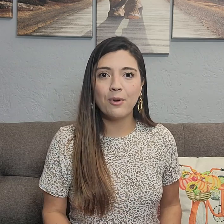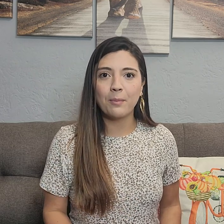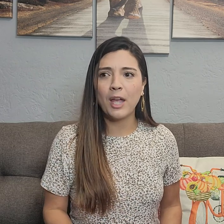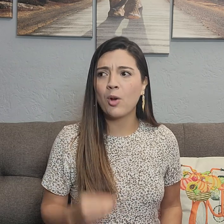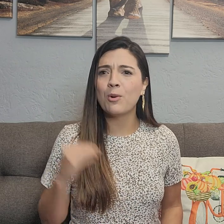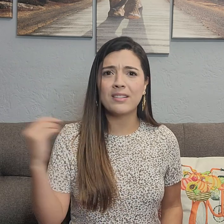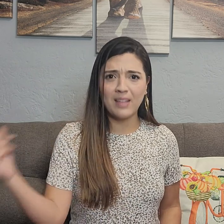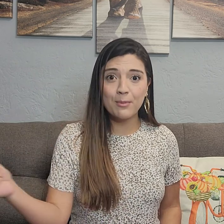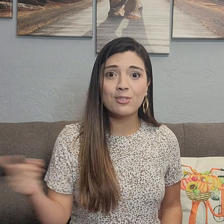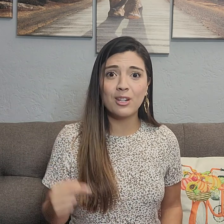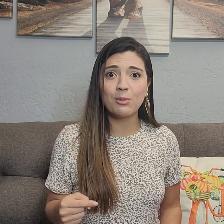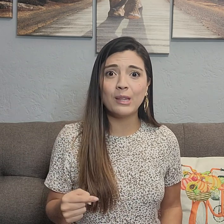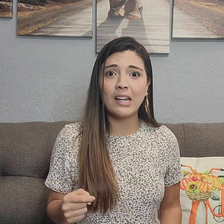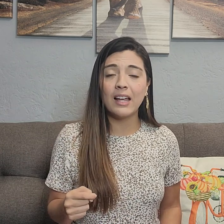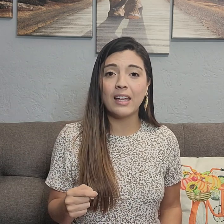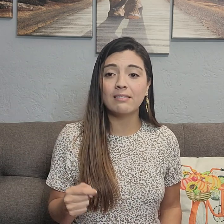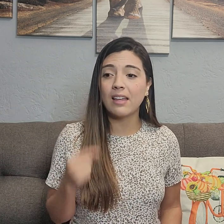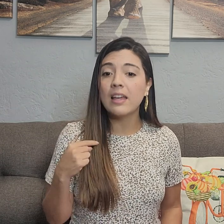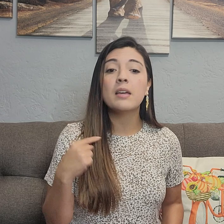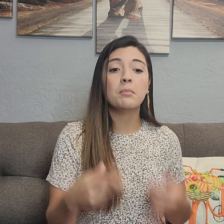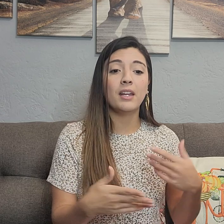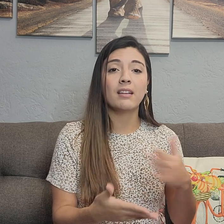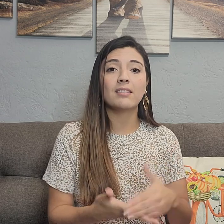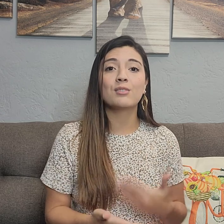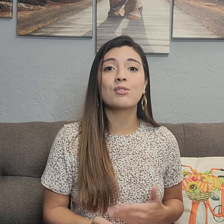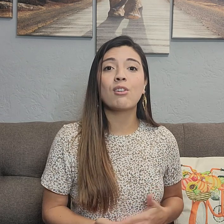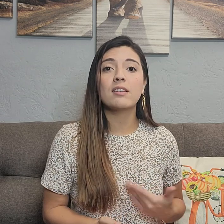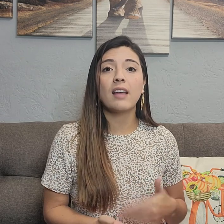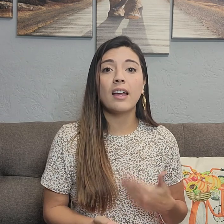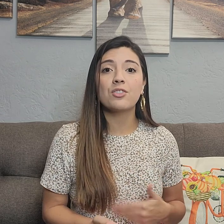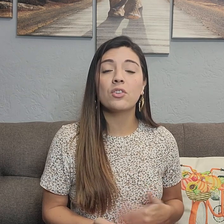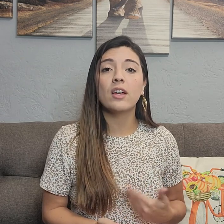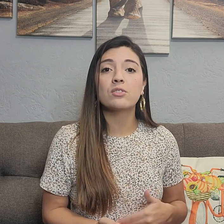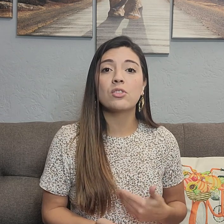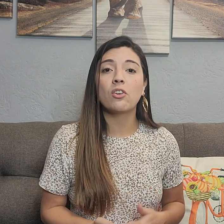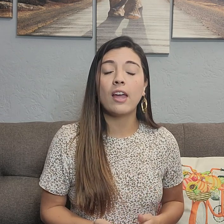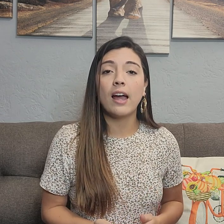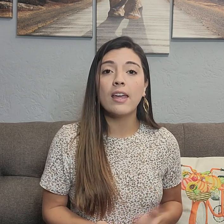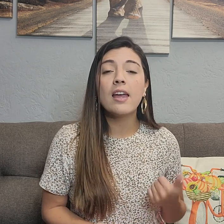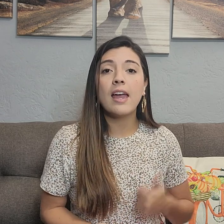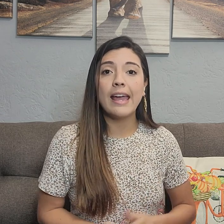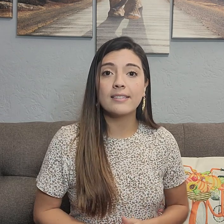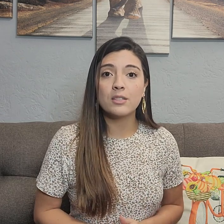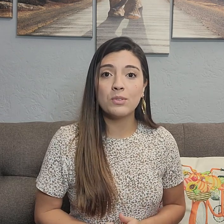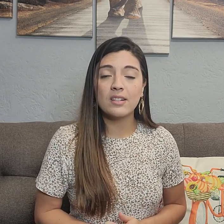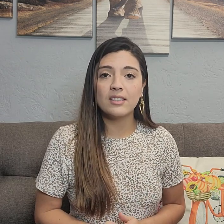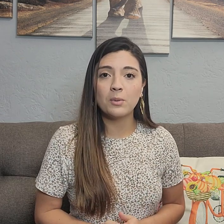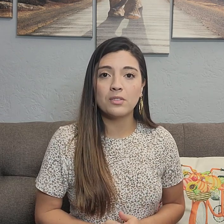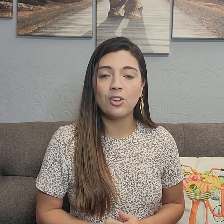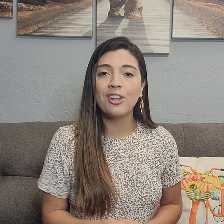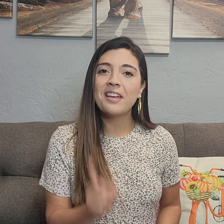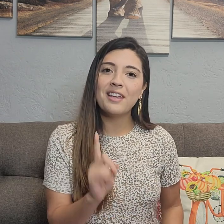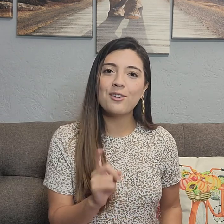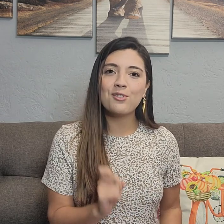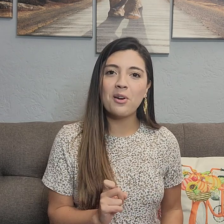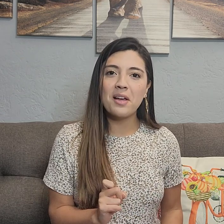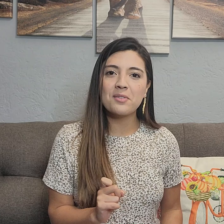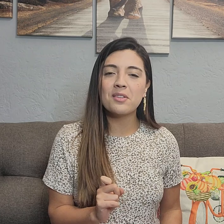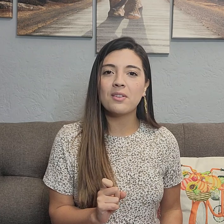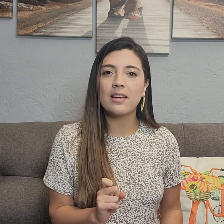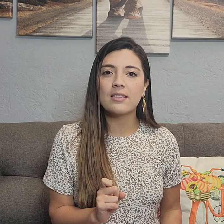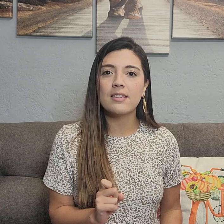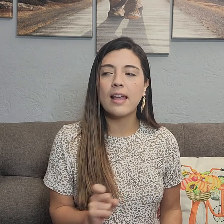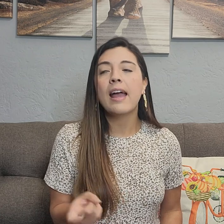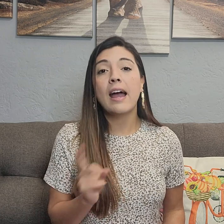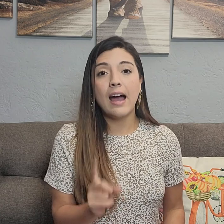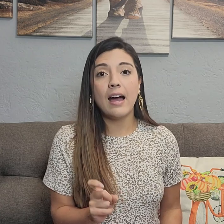un informe, en cómo le está mostrando ahorita a la gente, mire, esto es lo que se ha hecho, esto es lo que hay, esta es nuestra situación, y no solo eso,